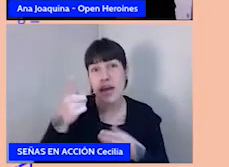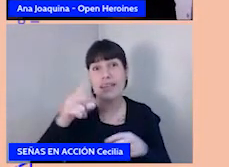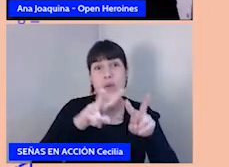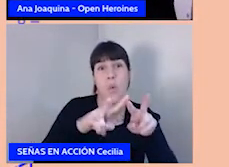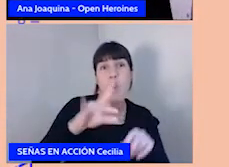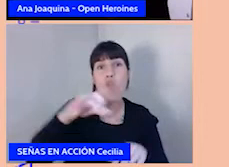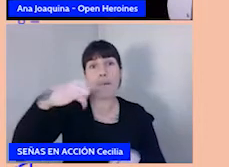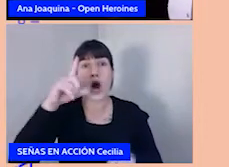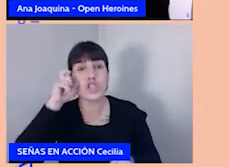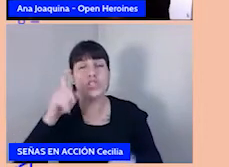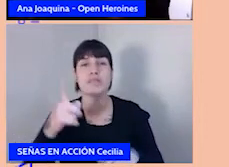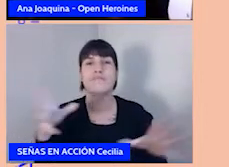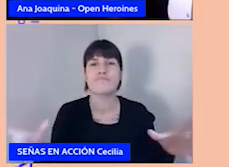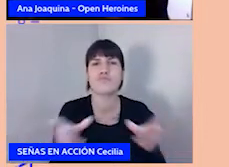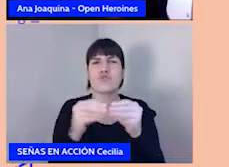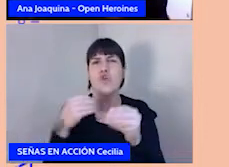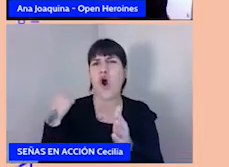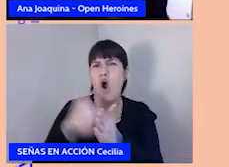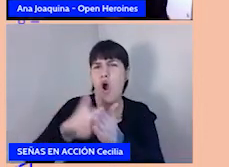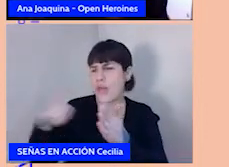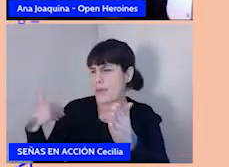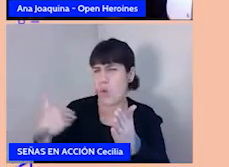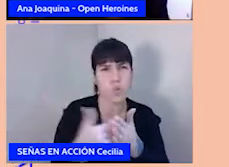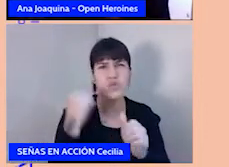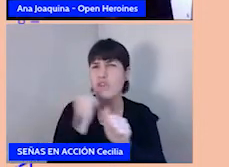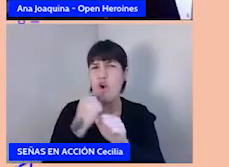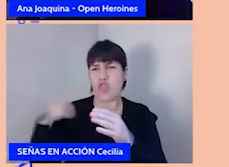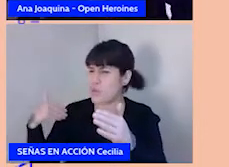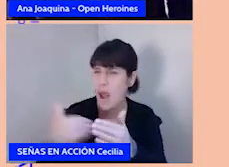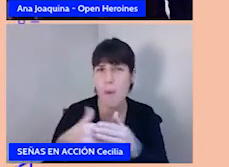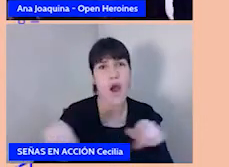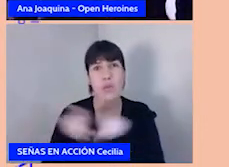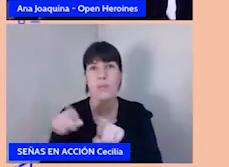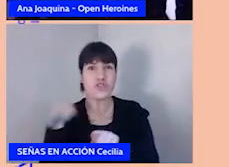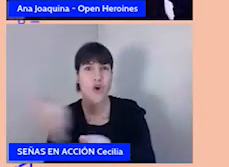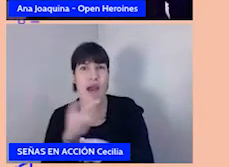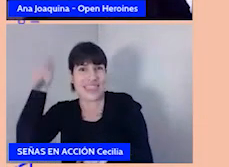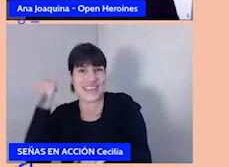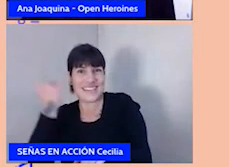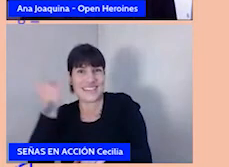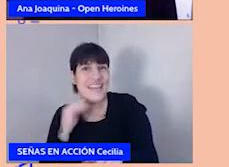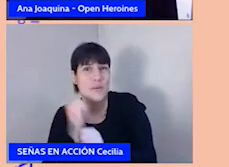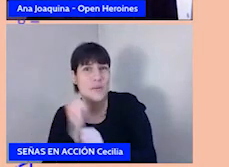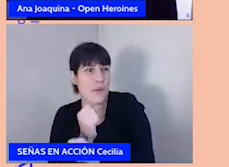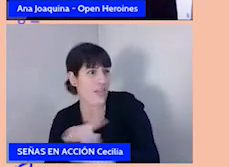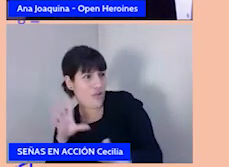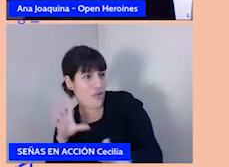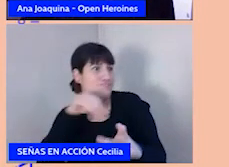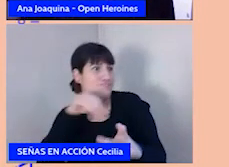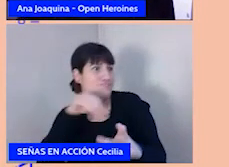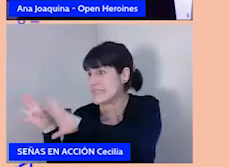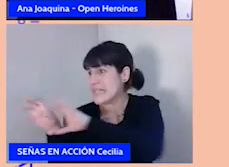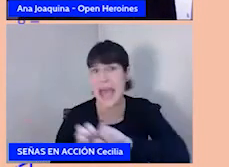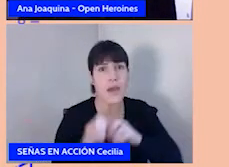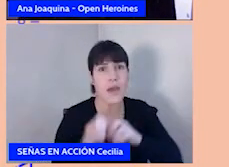mi trayectoria. Es una plataforma en línea, es una comunidad en línea, entonces yo he trabajado también en temas de construcción de comunidad en diferentes